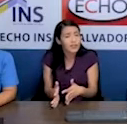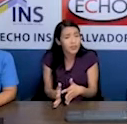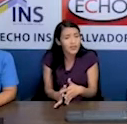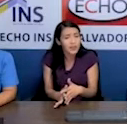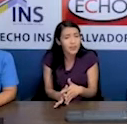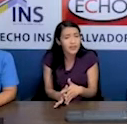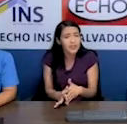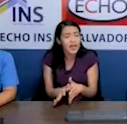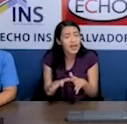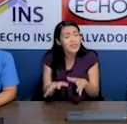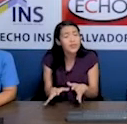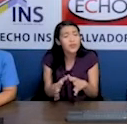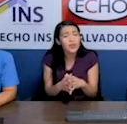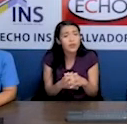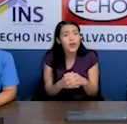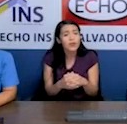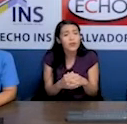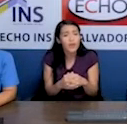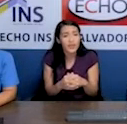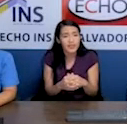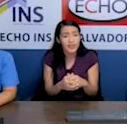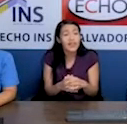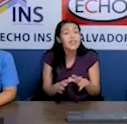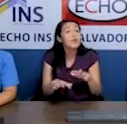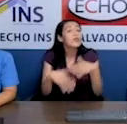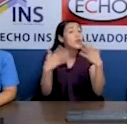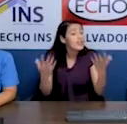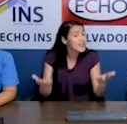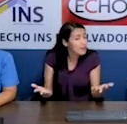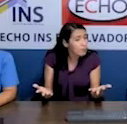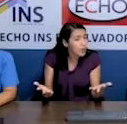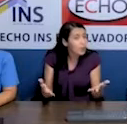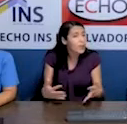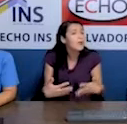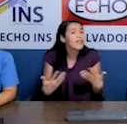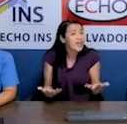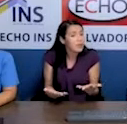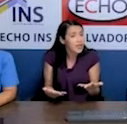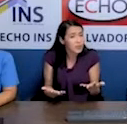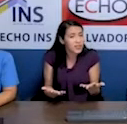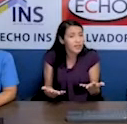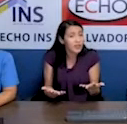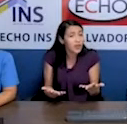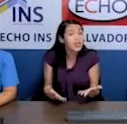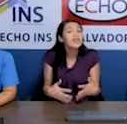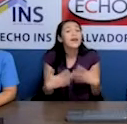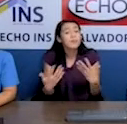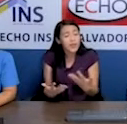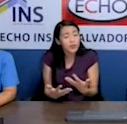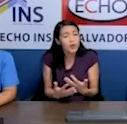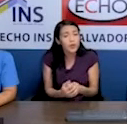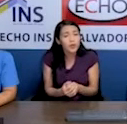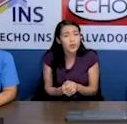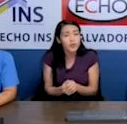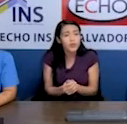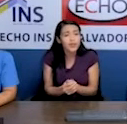o de resonancia magnética, según el cuadro lo amerite. Y cuando estas tampoco me puedan dar una explicación,